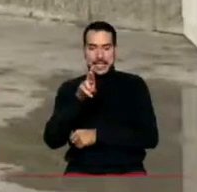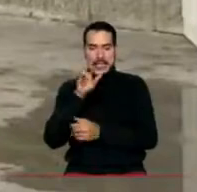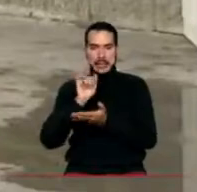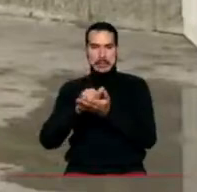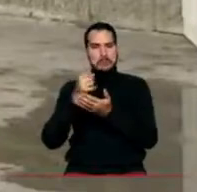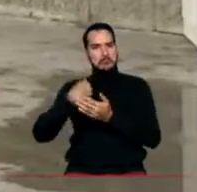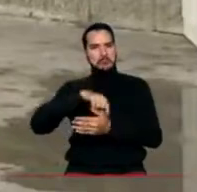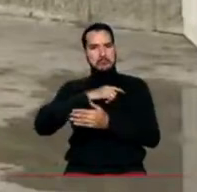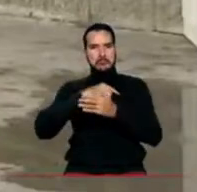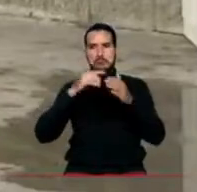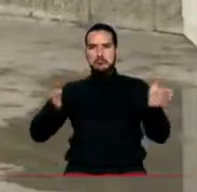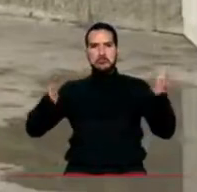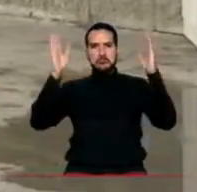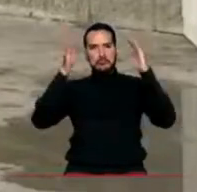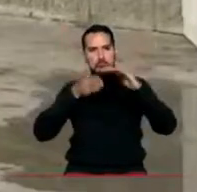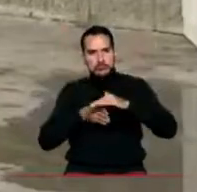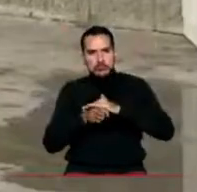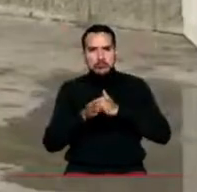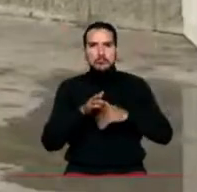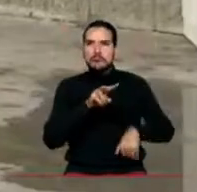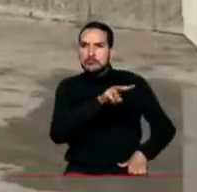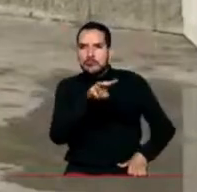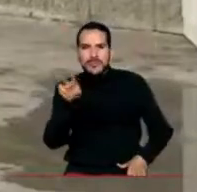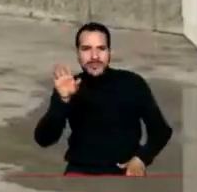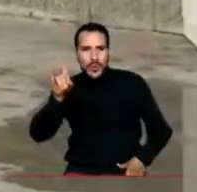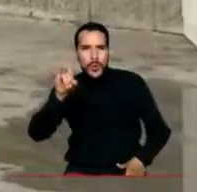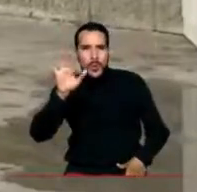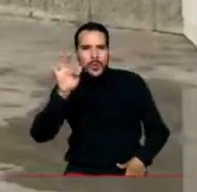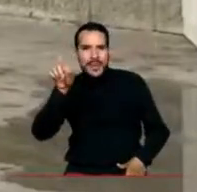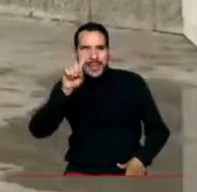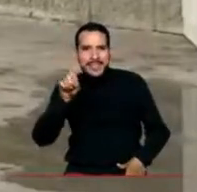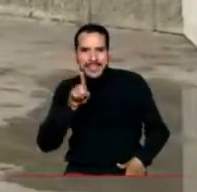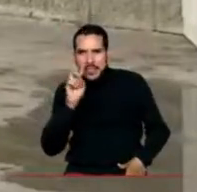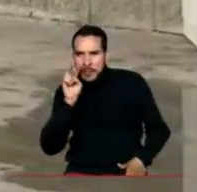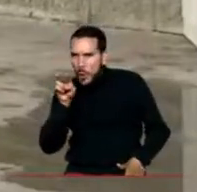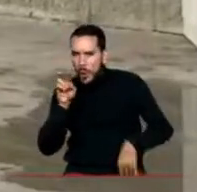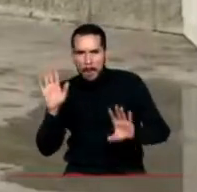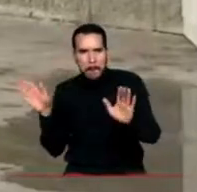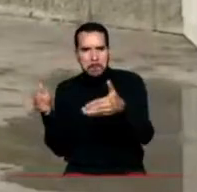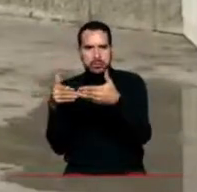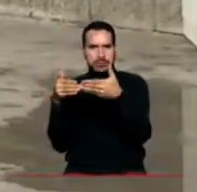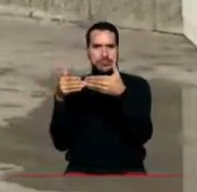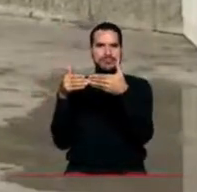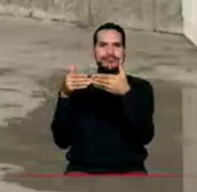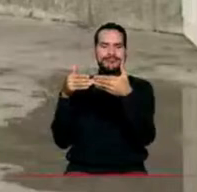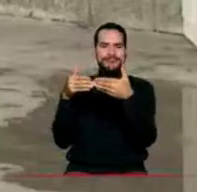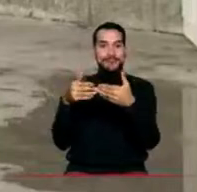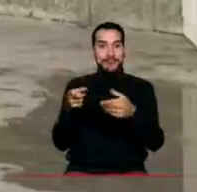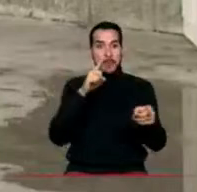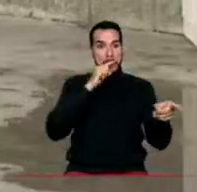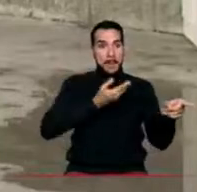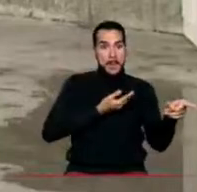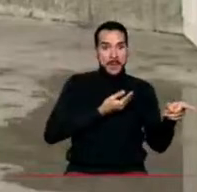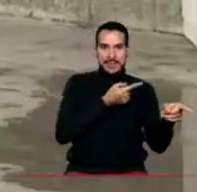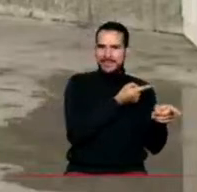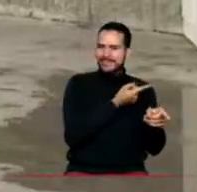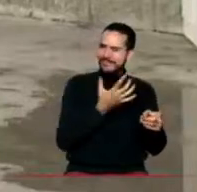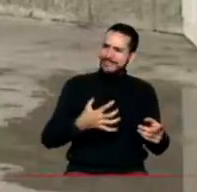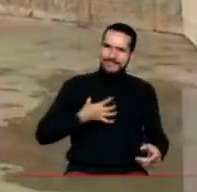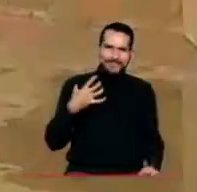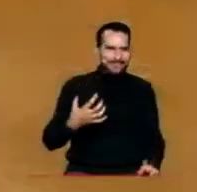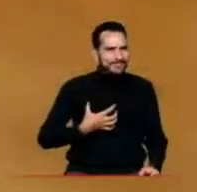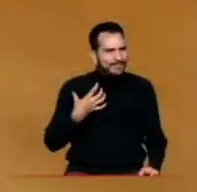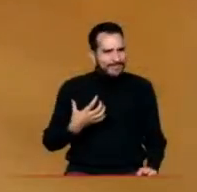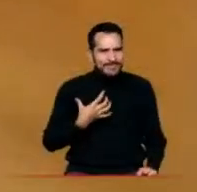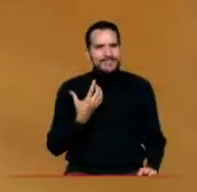y verificamos que efectivamente la UTS de aquí de Nuevo Latir sigue cerrada, y la molestia de los padres y madres de familia es porque